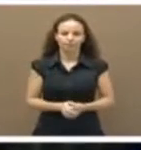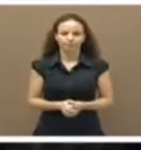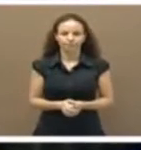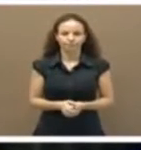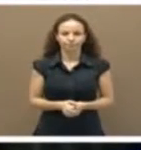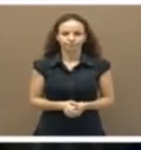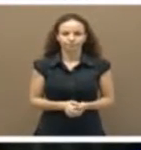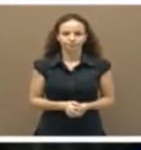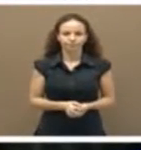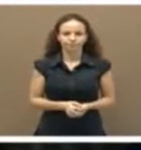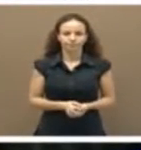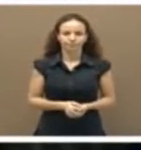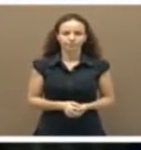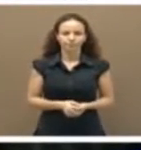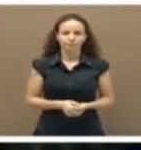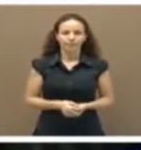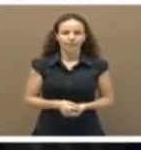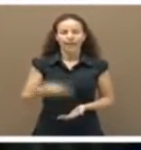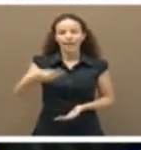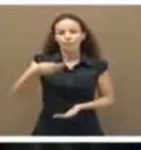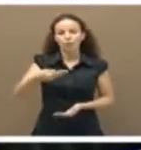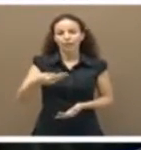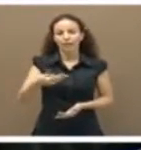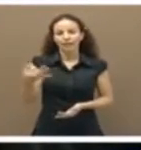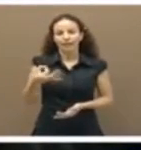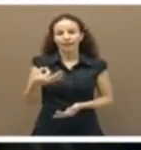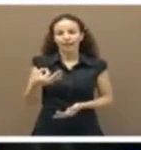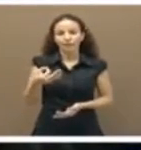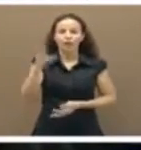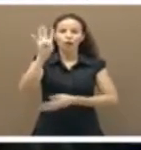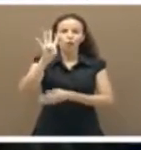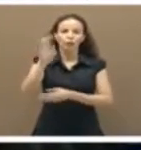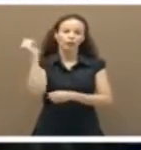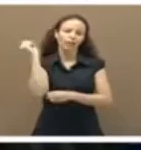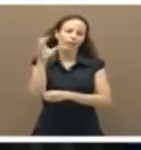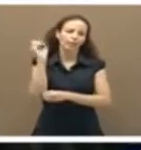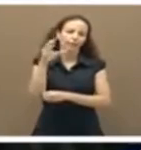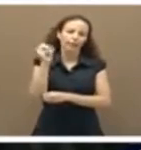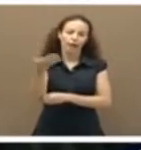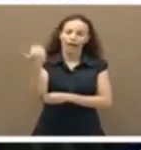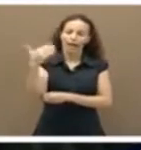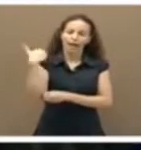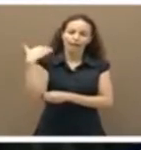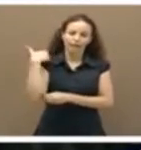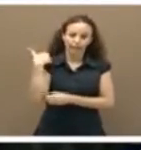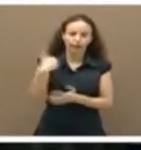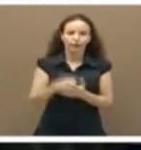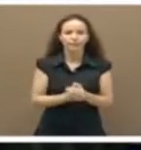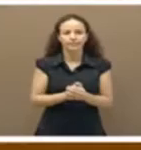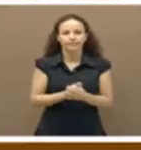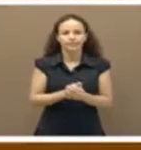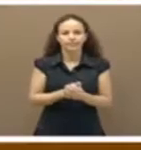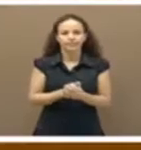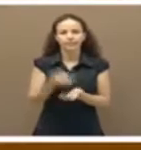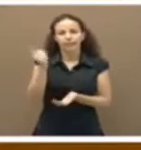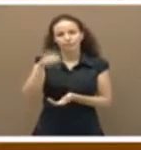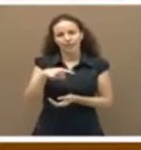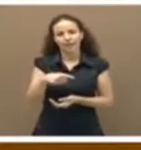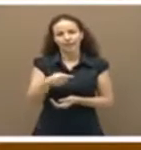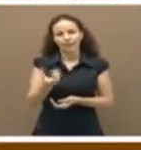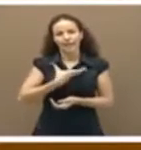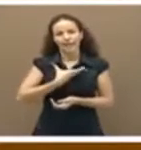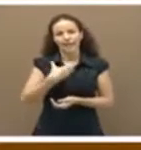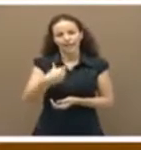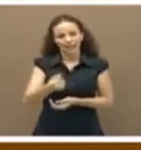Destacar las 4 intervenciones que hemos podido escuchar de los grupos parlamentarios, así como la del alcalde y